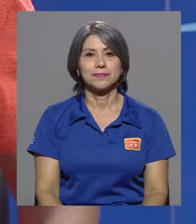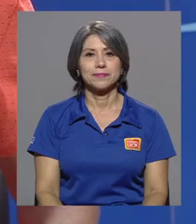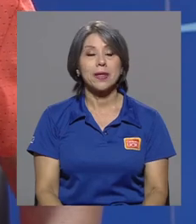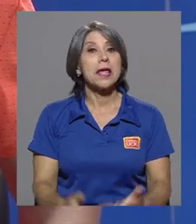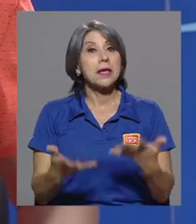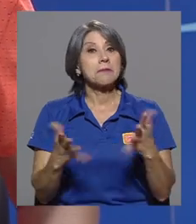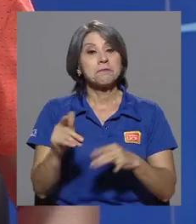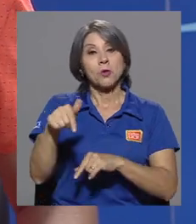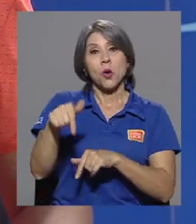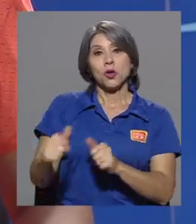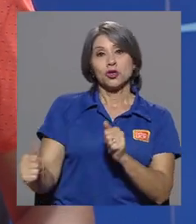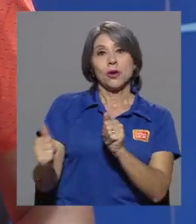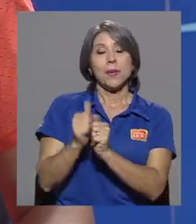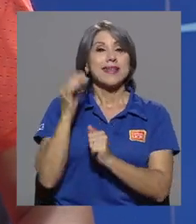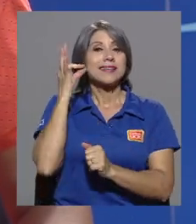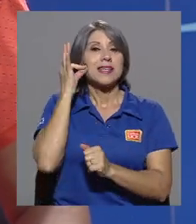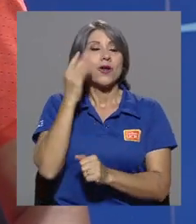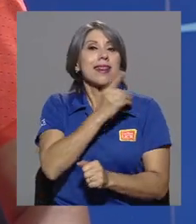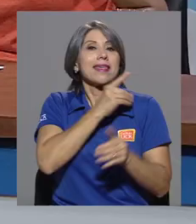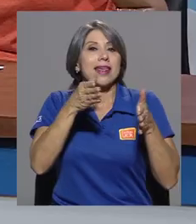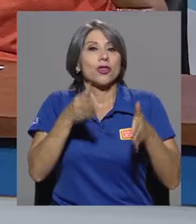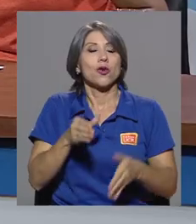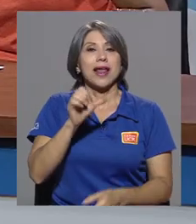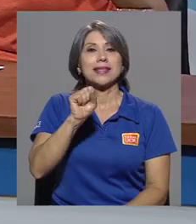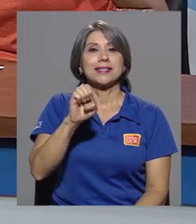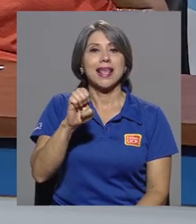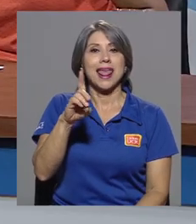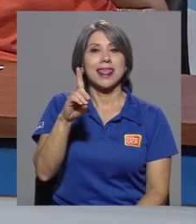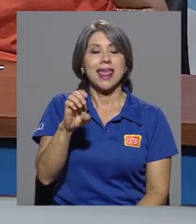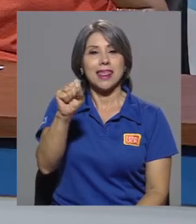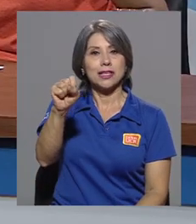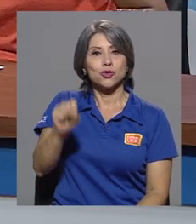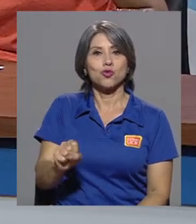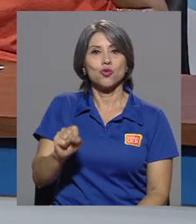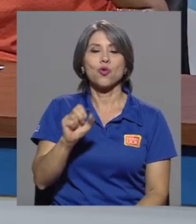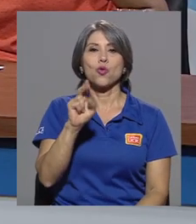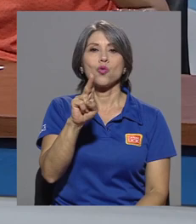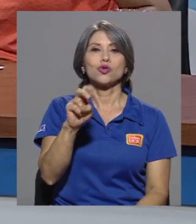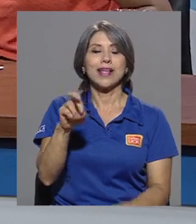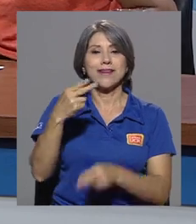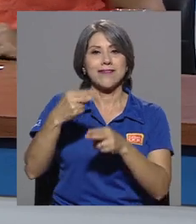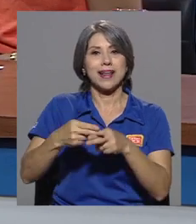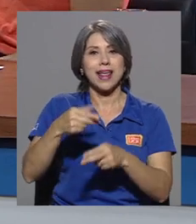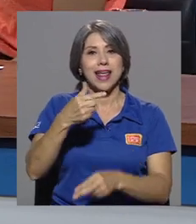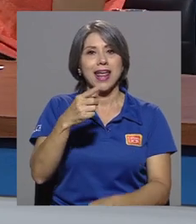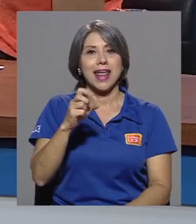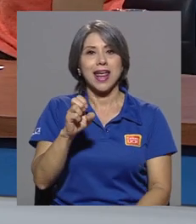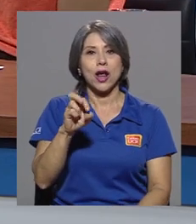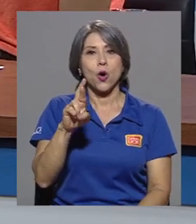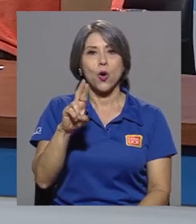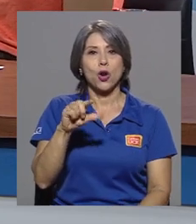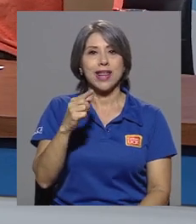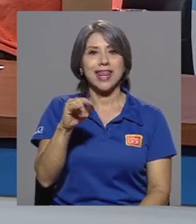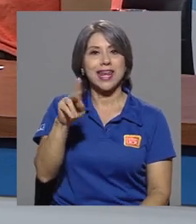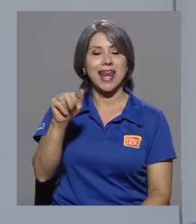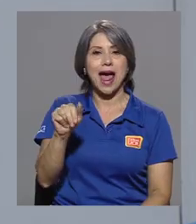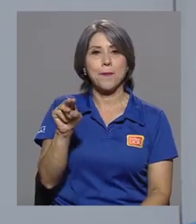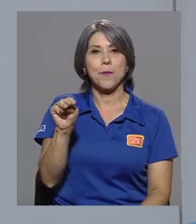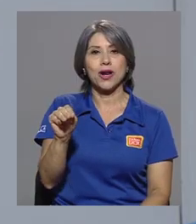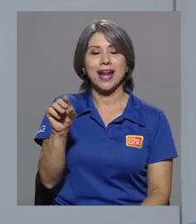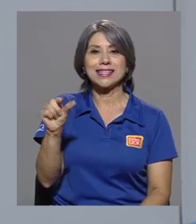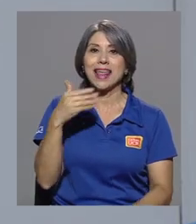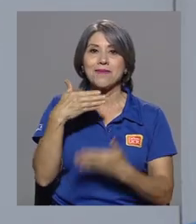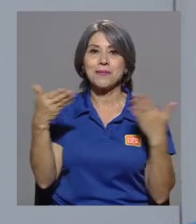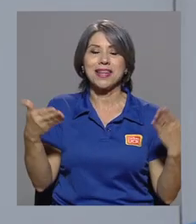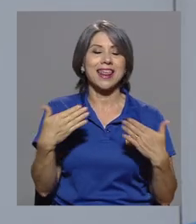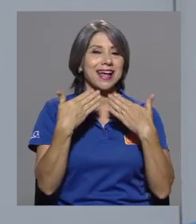y precisamente hoy nos acompaña la señora directora de la sede del sur de la ugr georgina muriera quizá a georgina bienvenida desde la uv muchas gracias